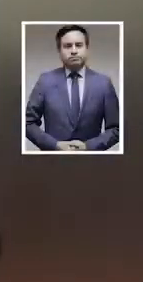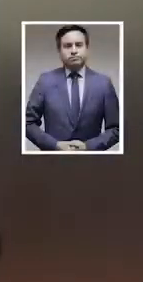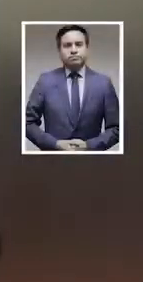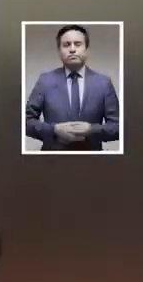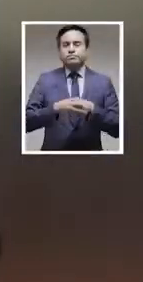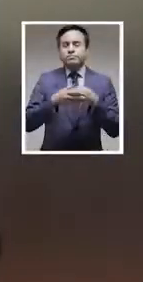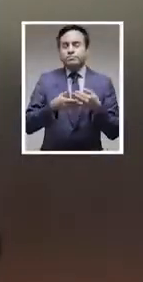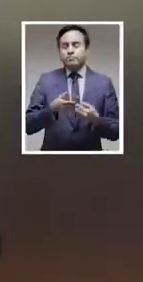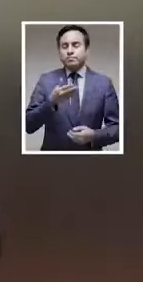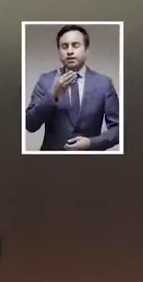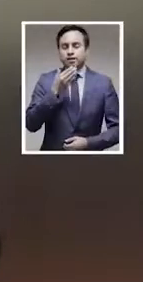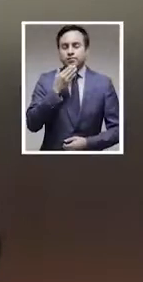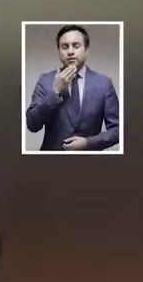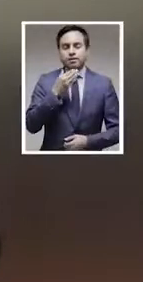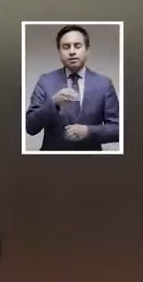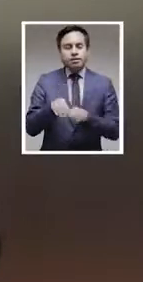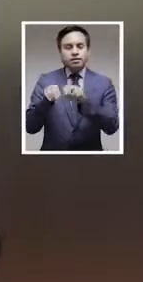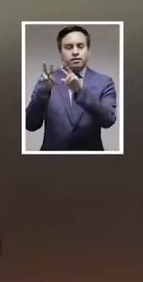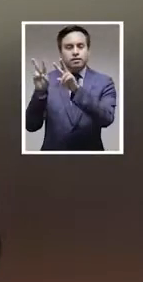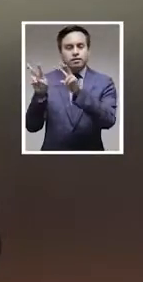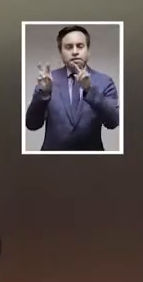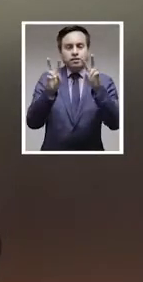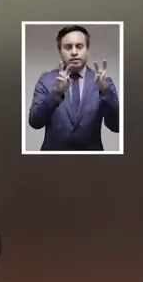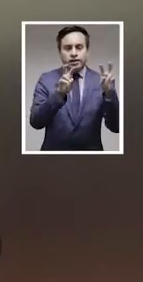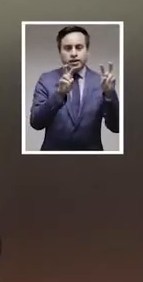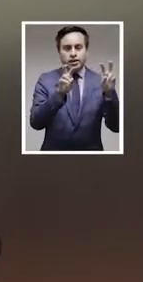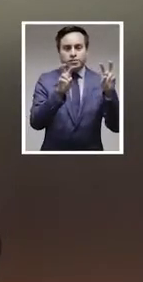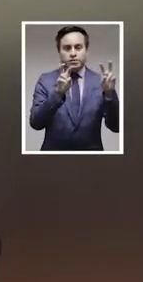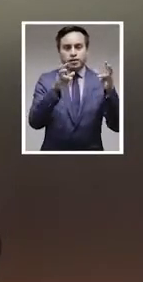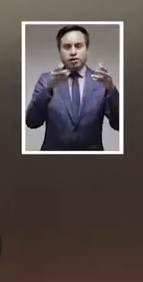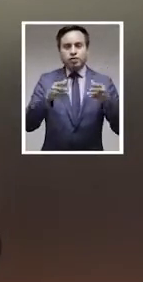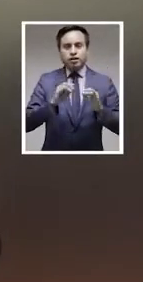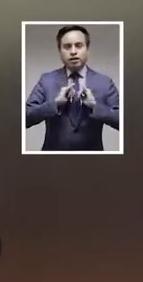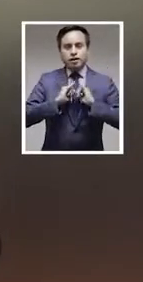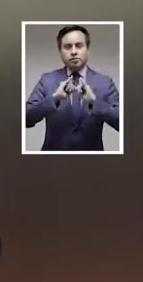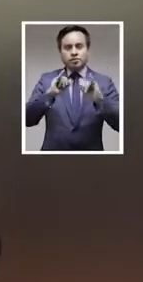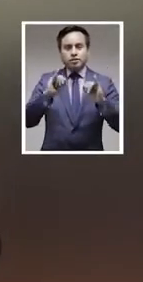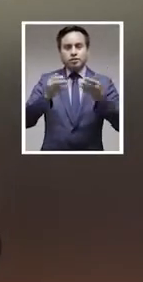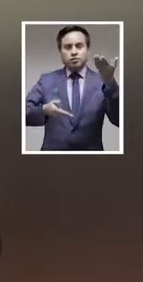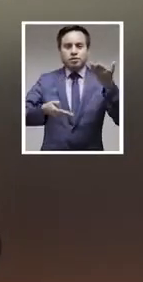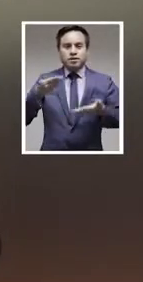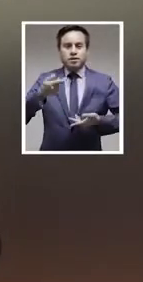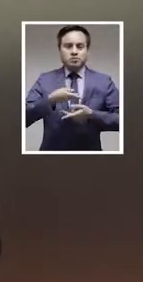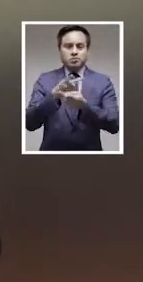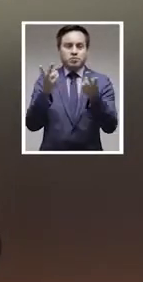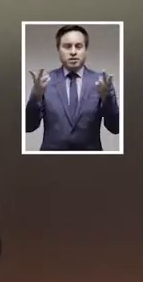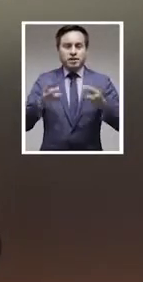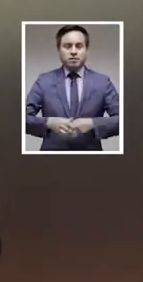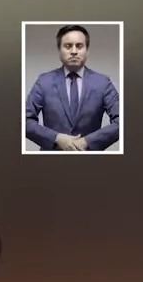Y vamos entonces a los temas de los cuales vamos a reportar en esta cuenta pública.